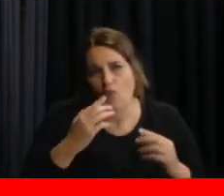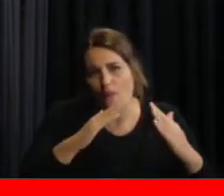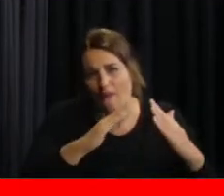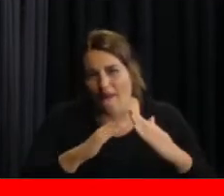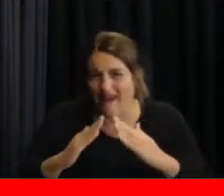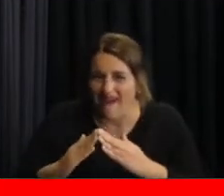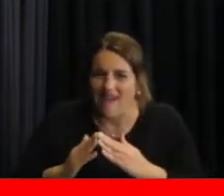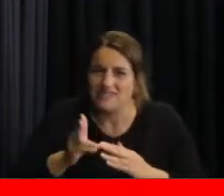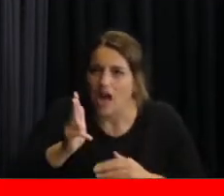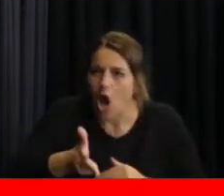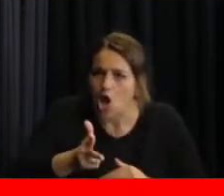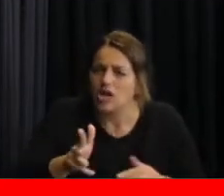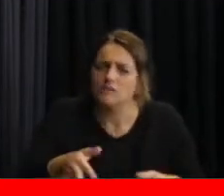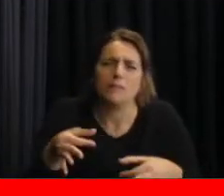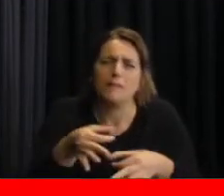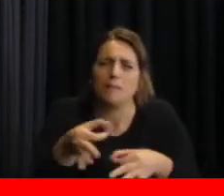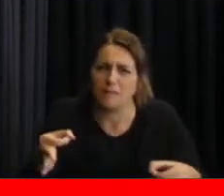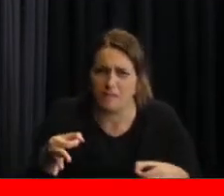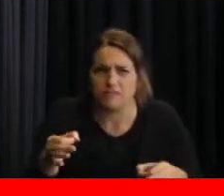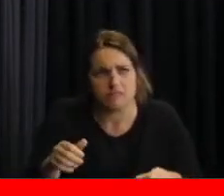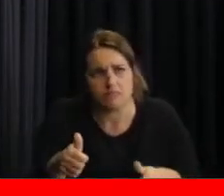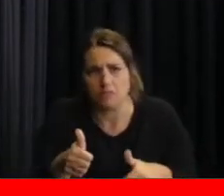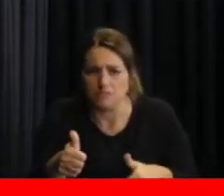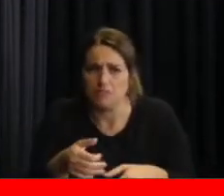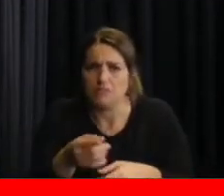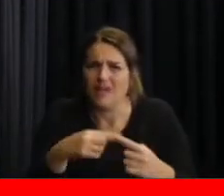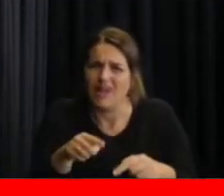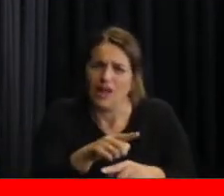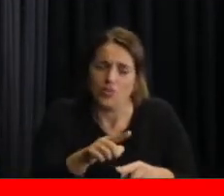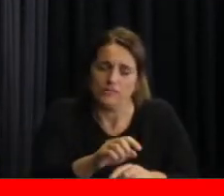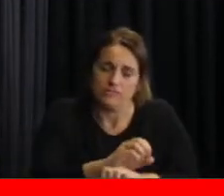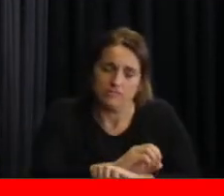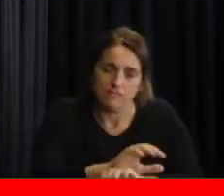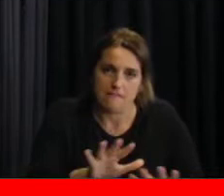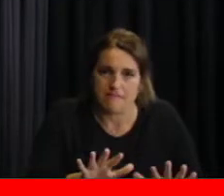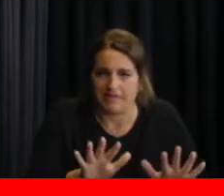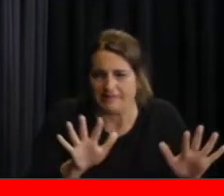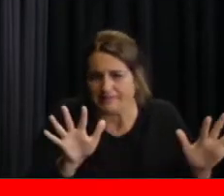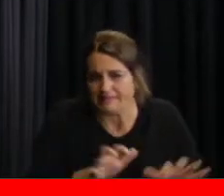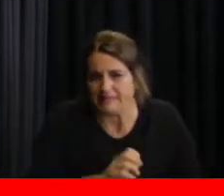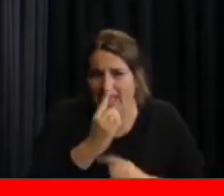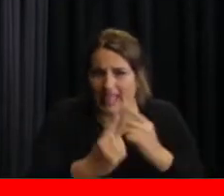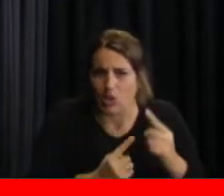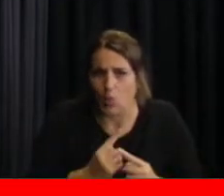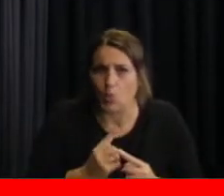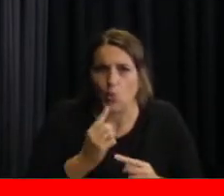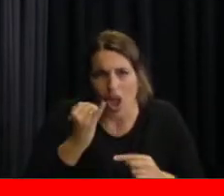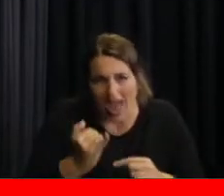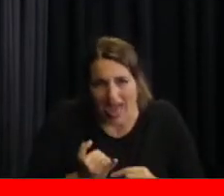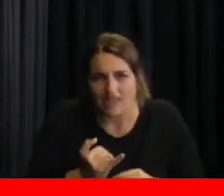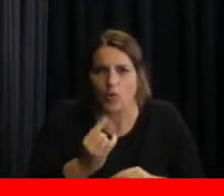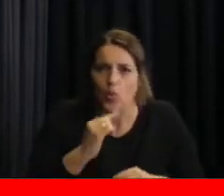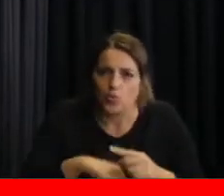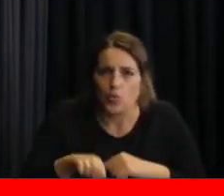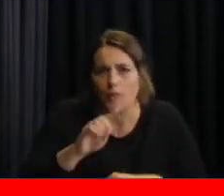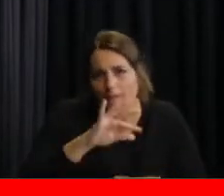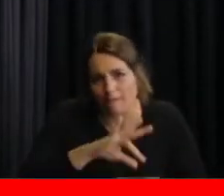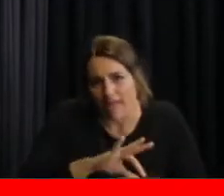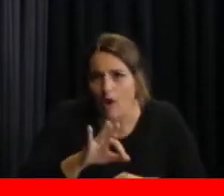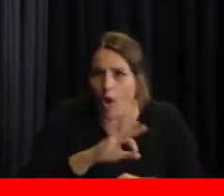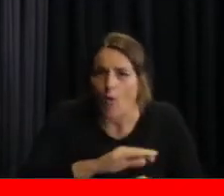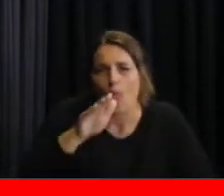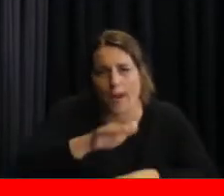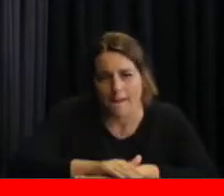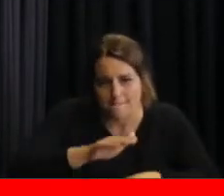están en muy buenas condiciones en otros muy malas en algunos a director técnico cumpliendo las normas y en otros